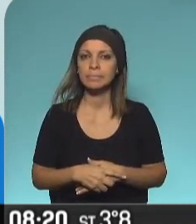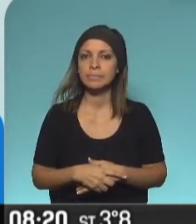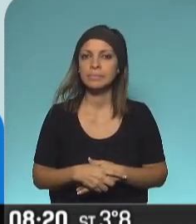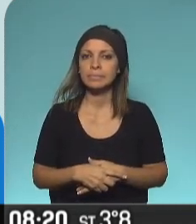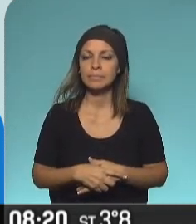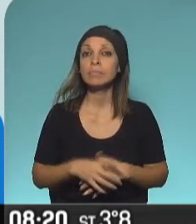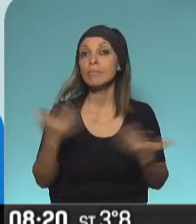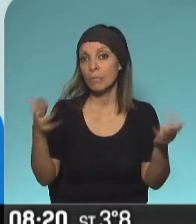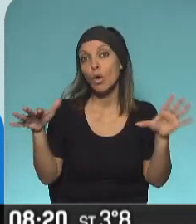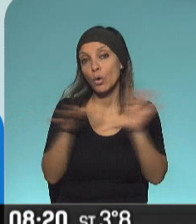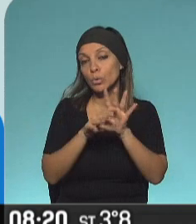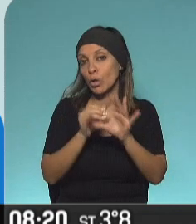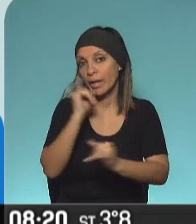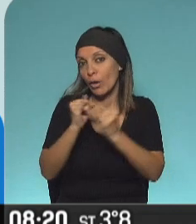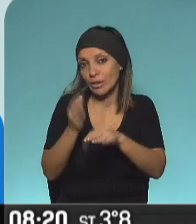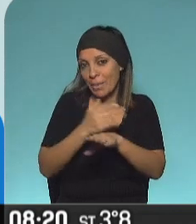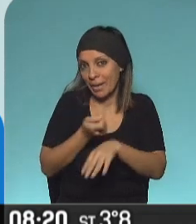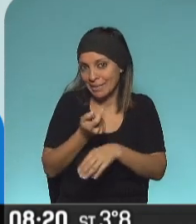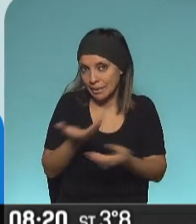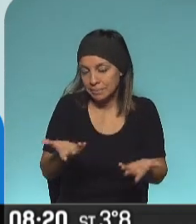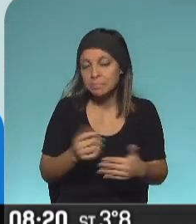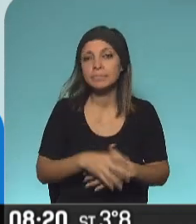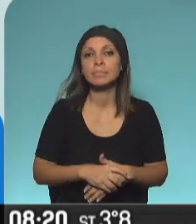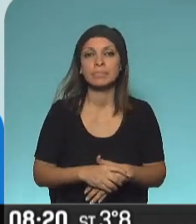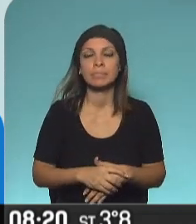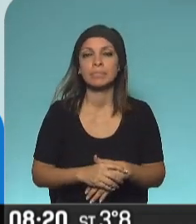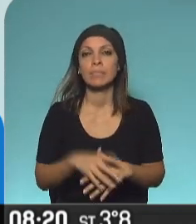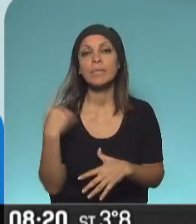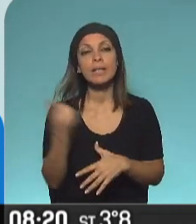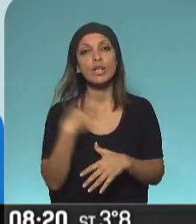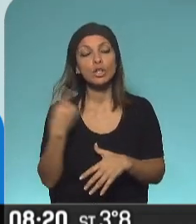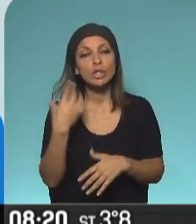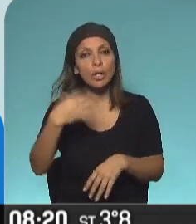Bueno, eso es justamente lo que yo estaba contando hace un ratito. Nosotros tenemos que